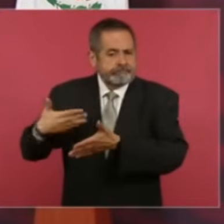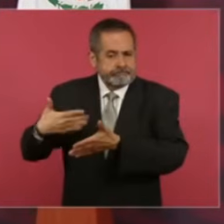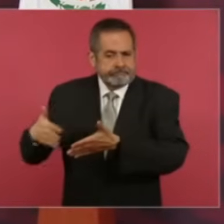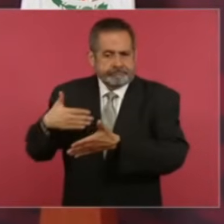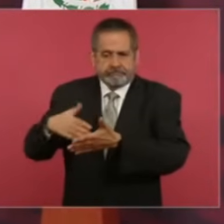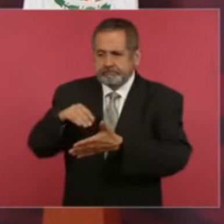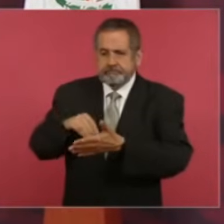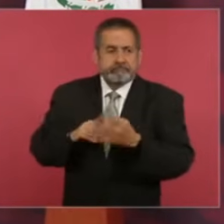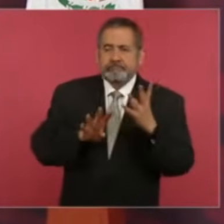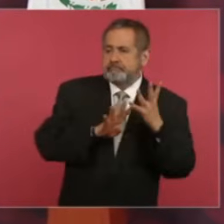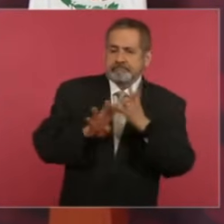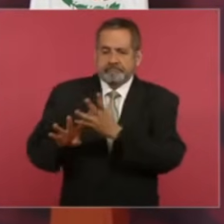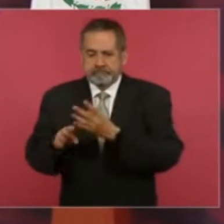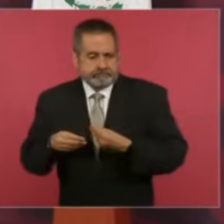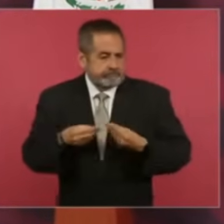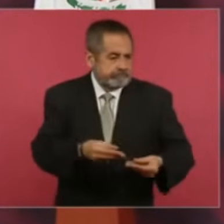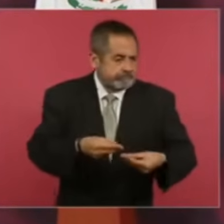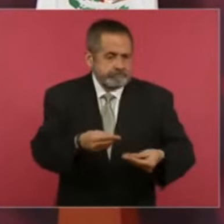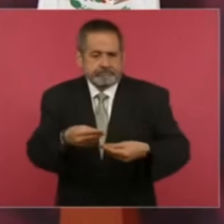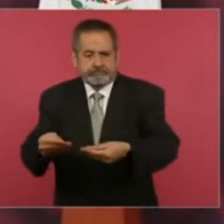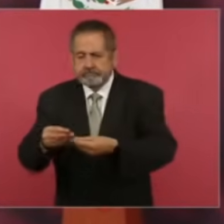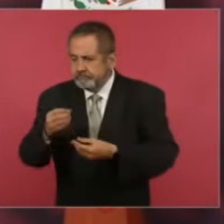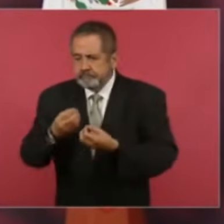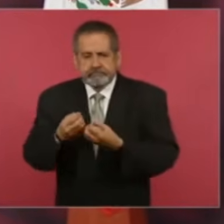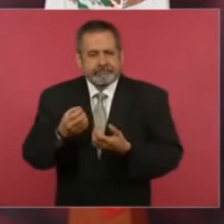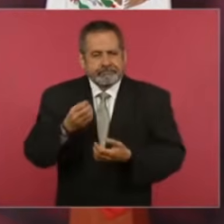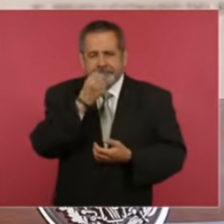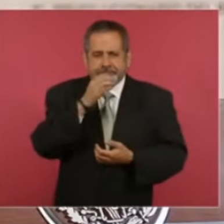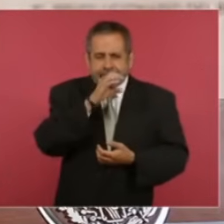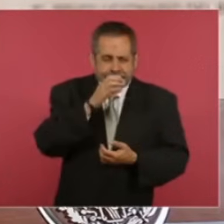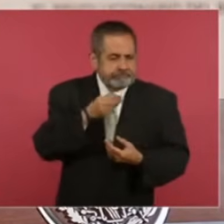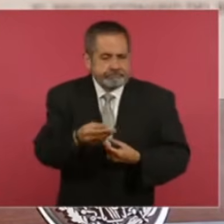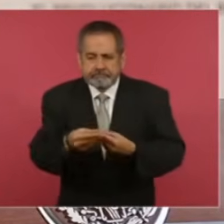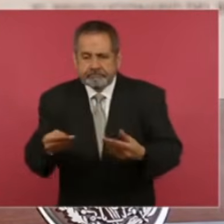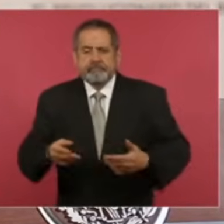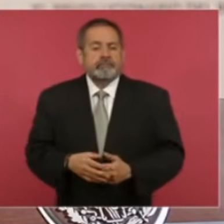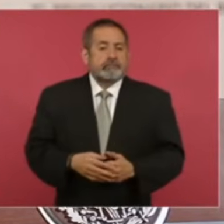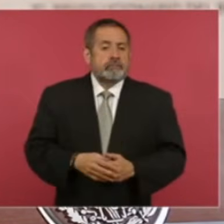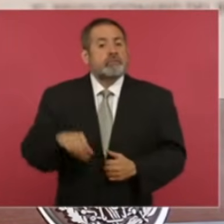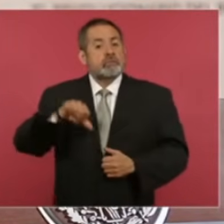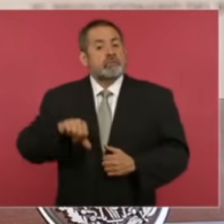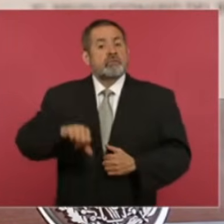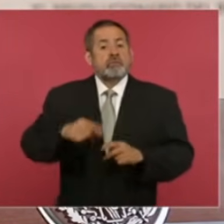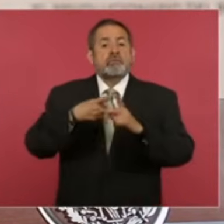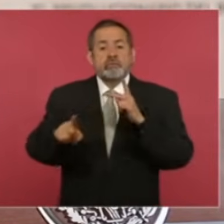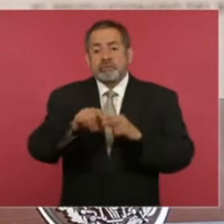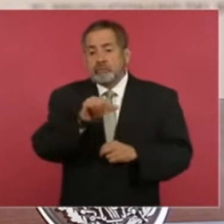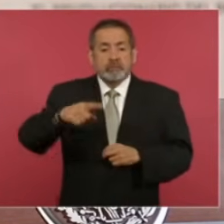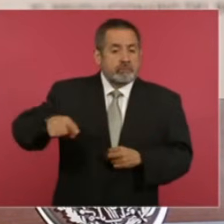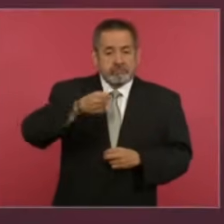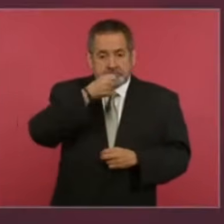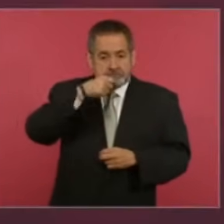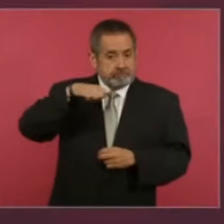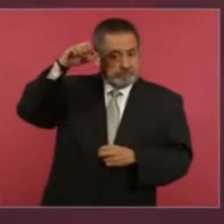Y el día de hoy se inicia la entrega de los apoyos a adultos mayores